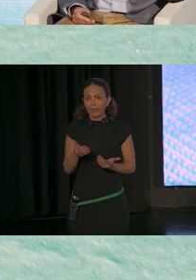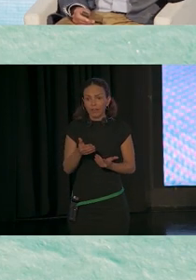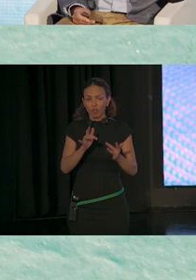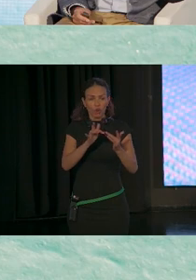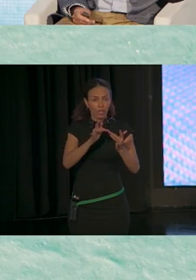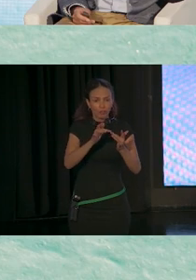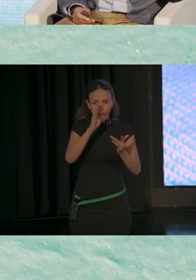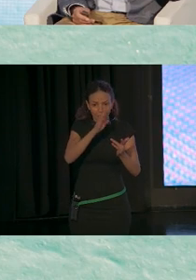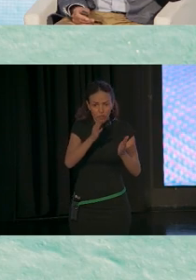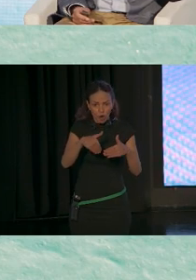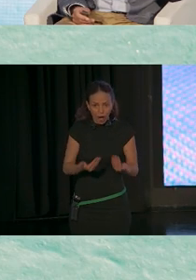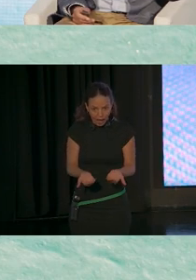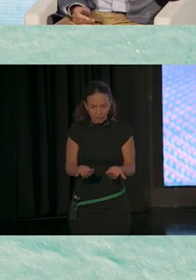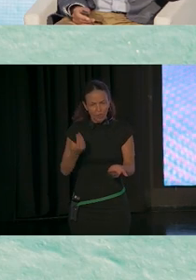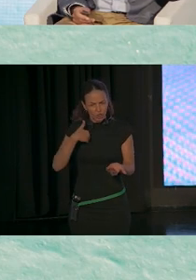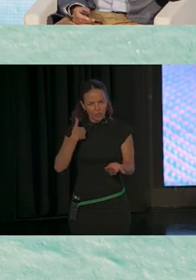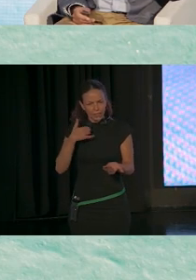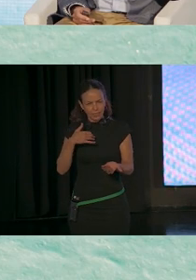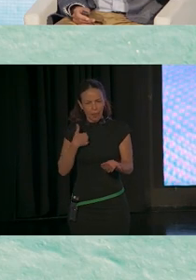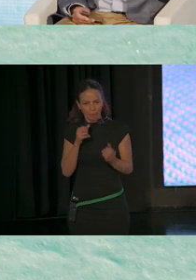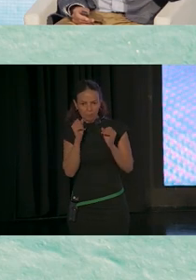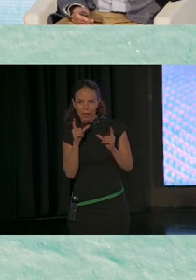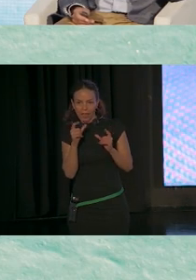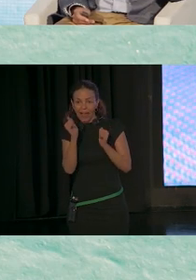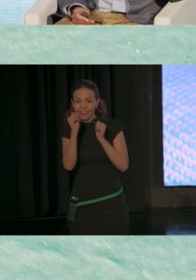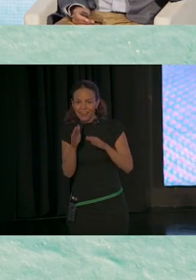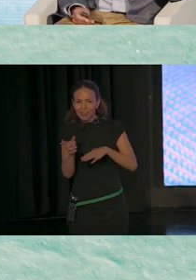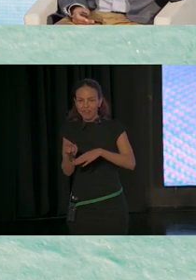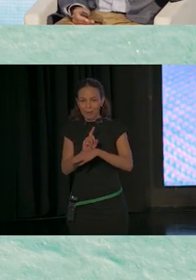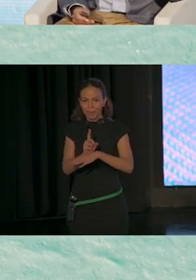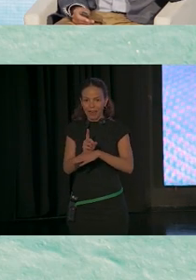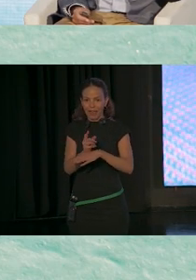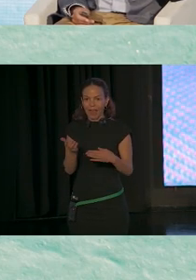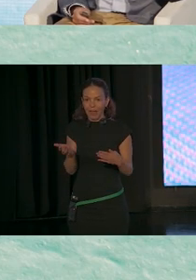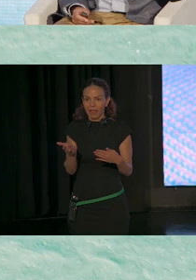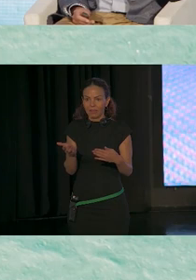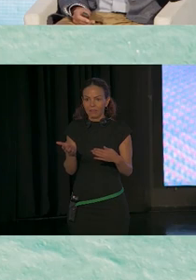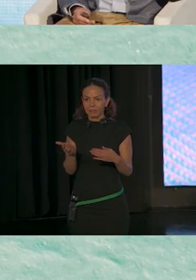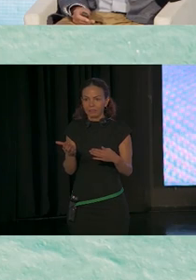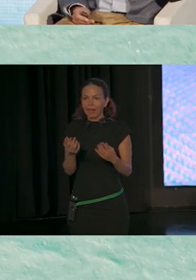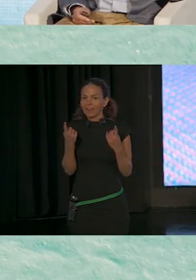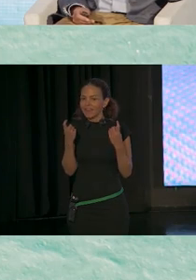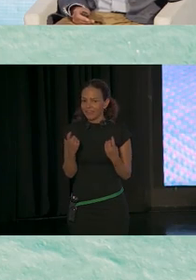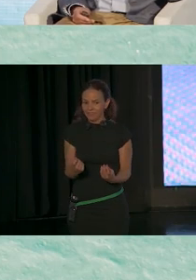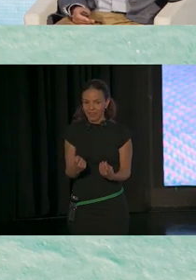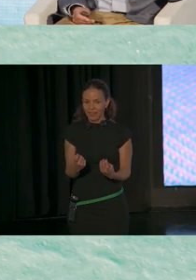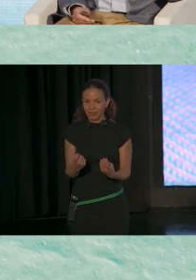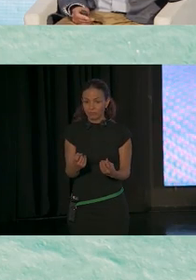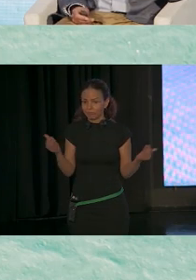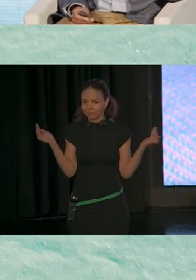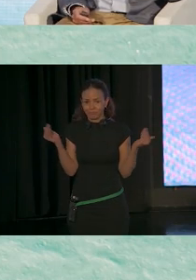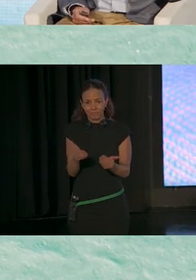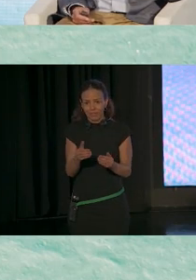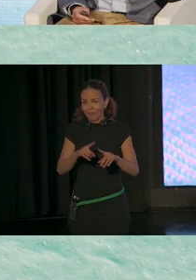directo, ya empiezan a asociar que la atención temprana es una atención temprana necesariamente centrada en la